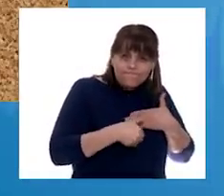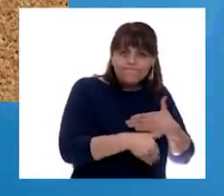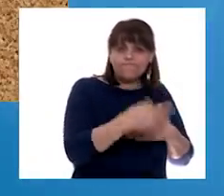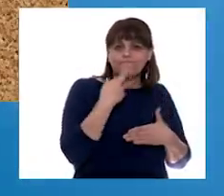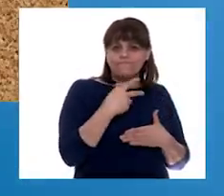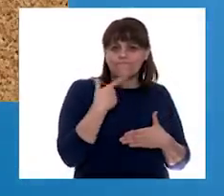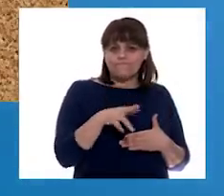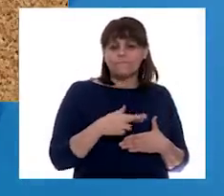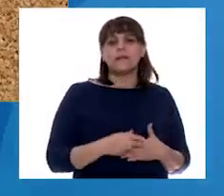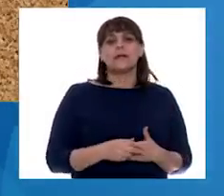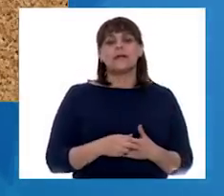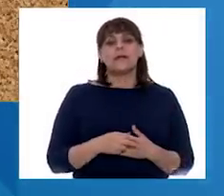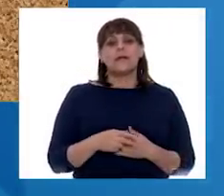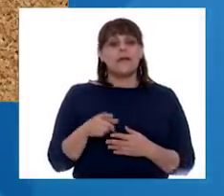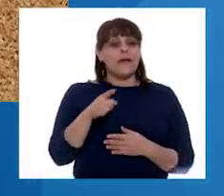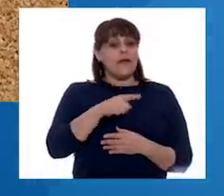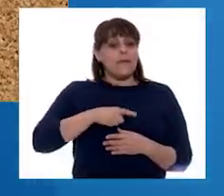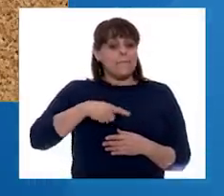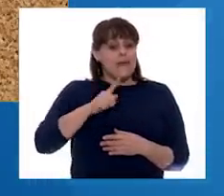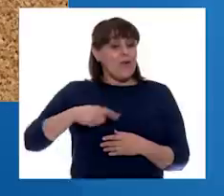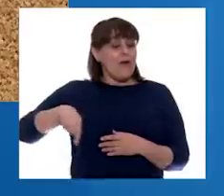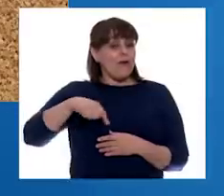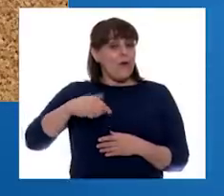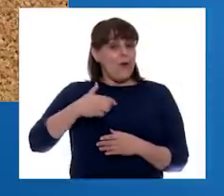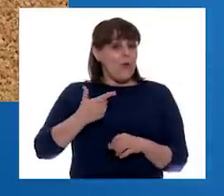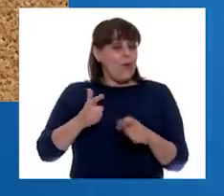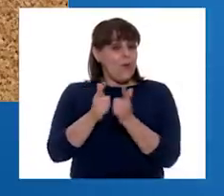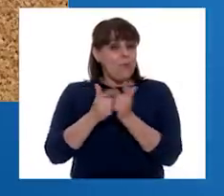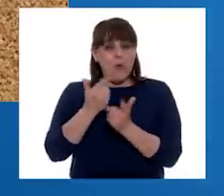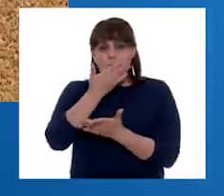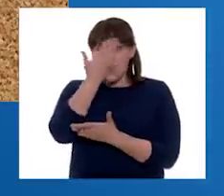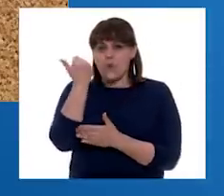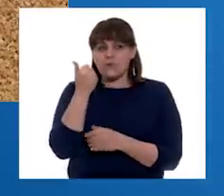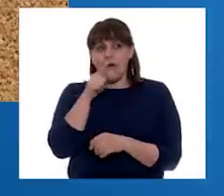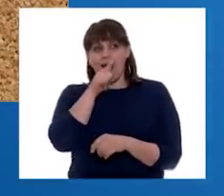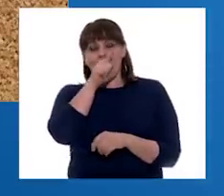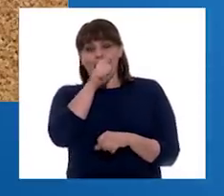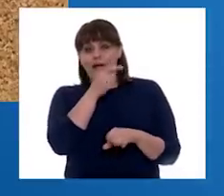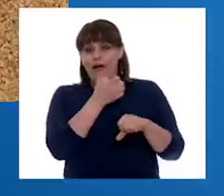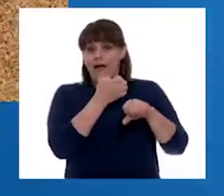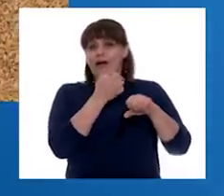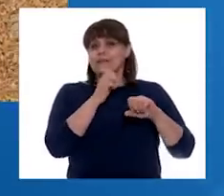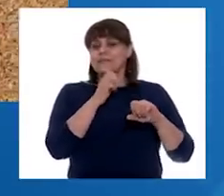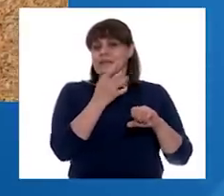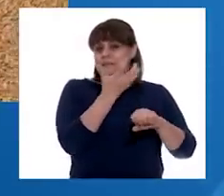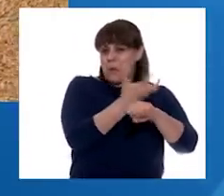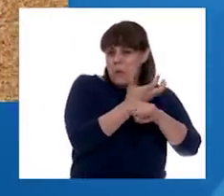lo que Estados Unidos, Francia y España preparaban sobre México.